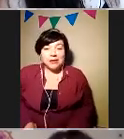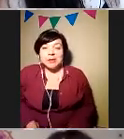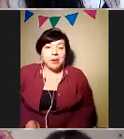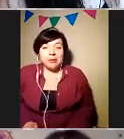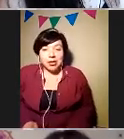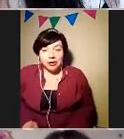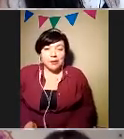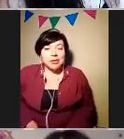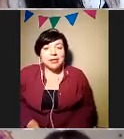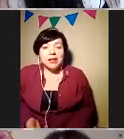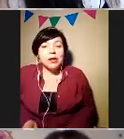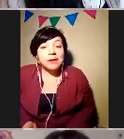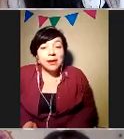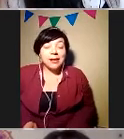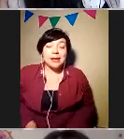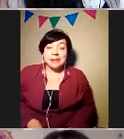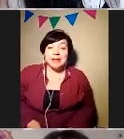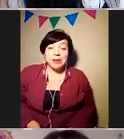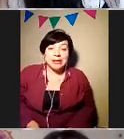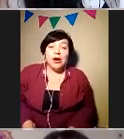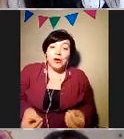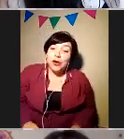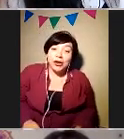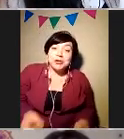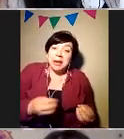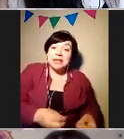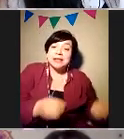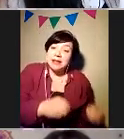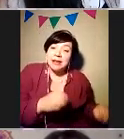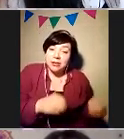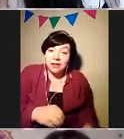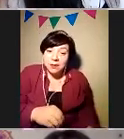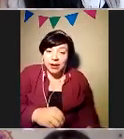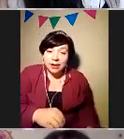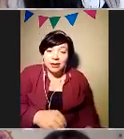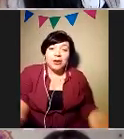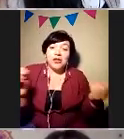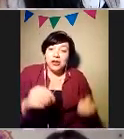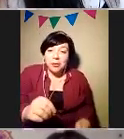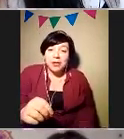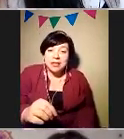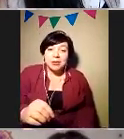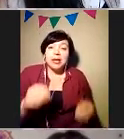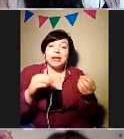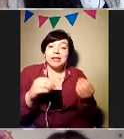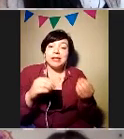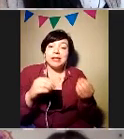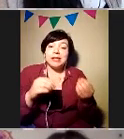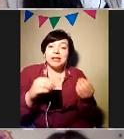20 años más vamos a estar llenos de basura. De lo que estamos hablando es, hoy los países se están llenando de basura, hoy, como decías tú,